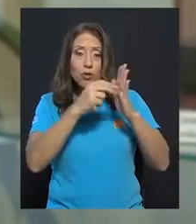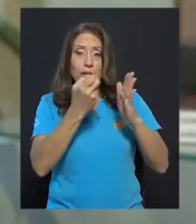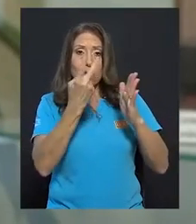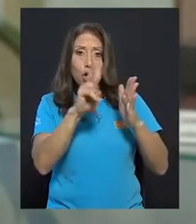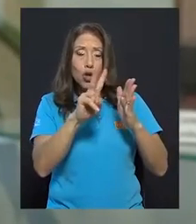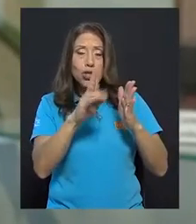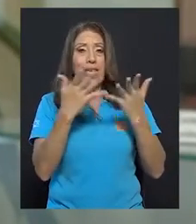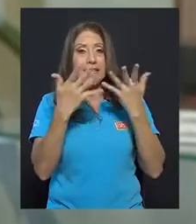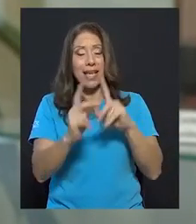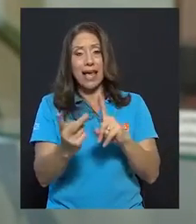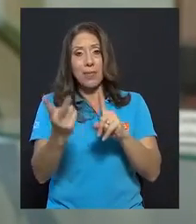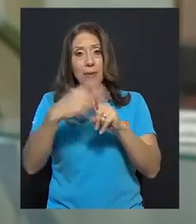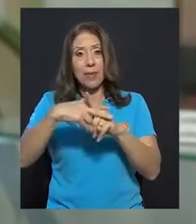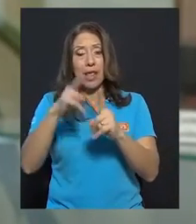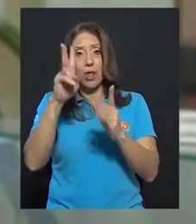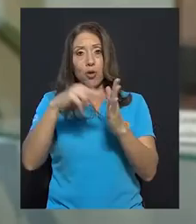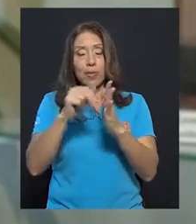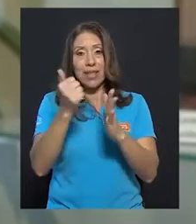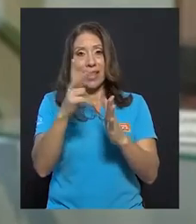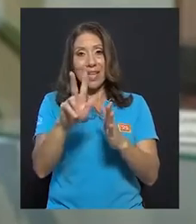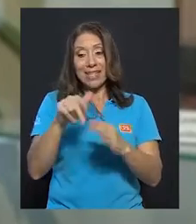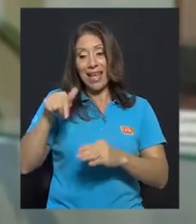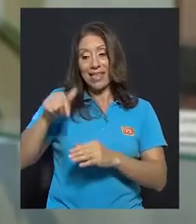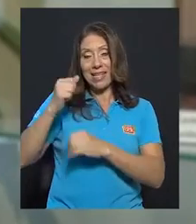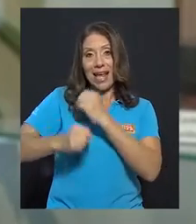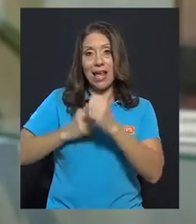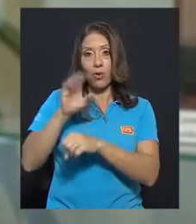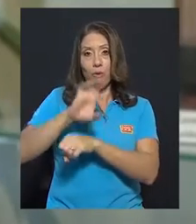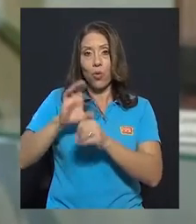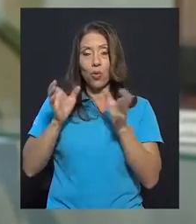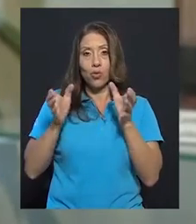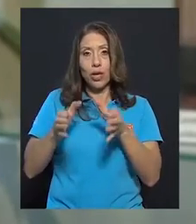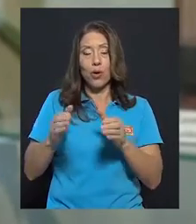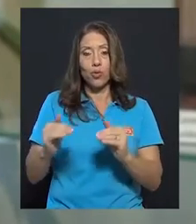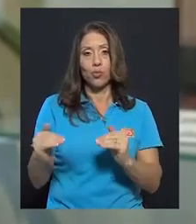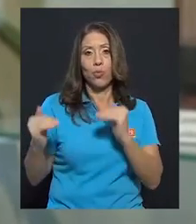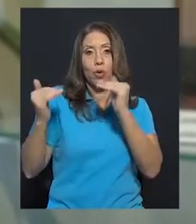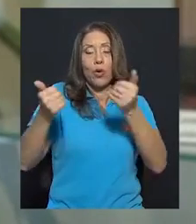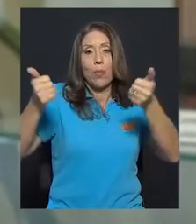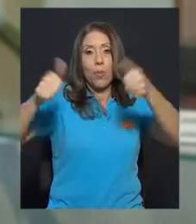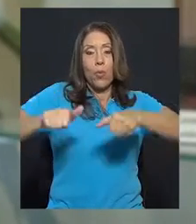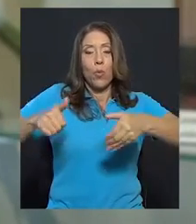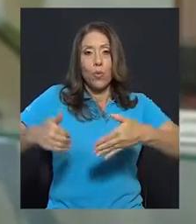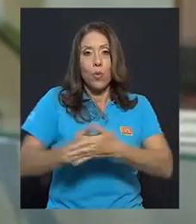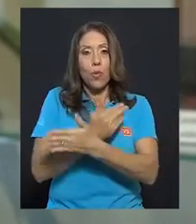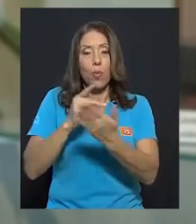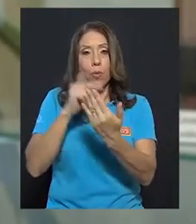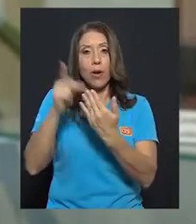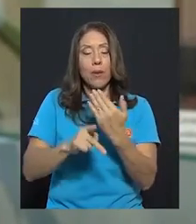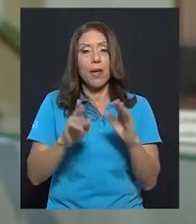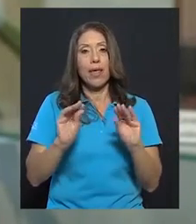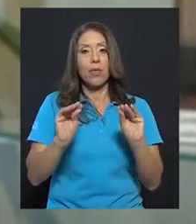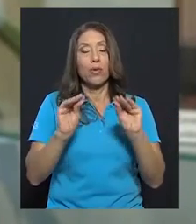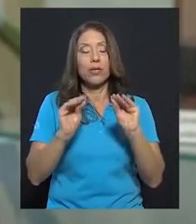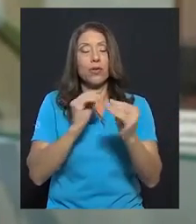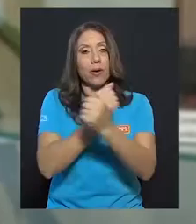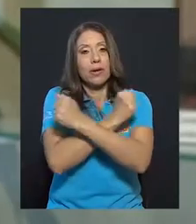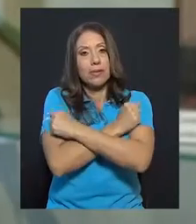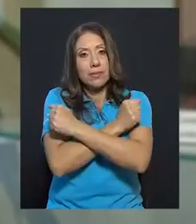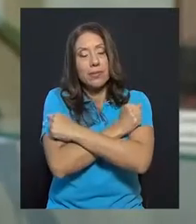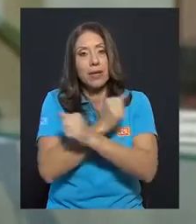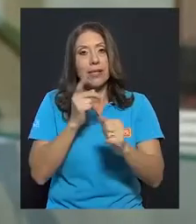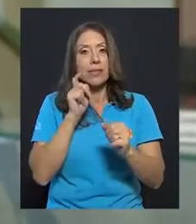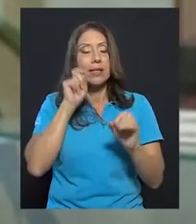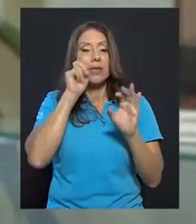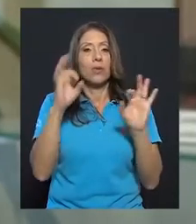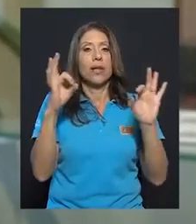en el 2013, este año el Consejo Superior aprobó un nuevo programa de educación para la afectividad y la sexualidad para